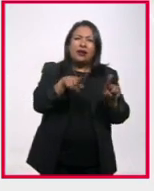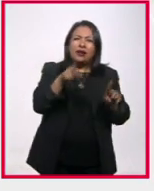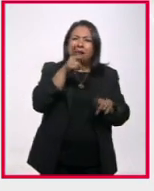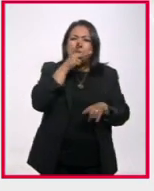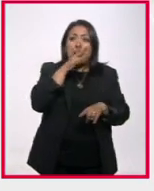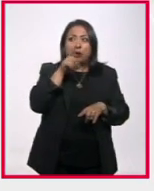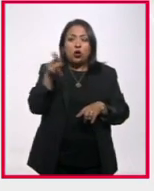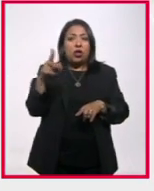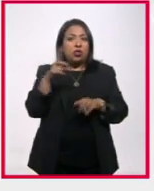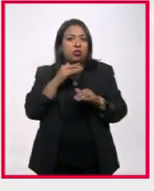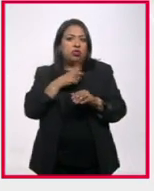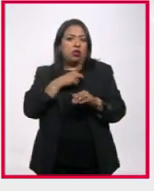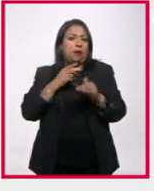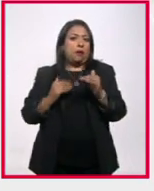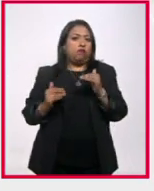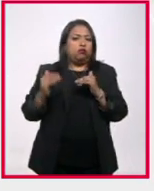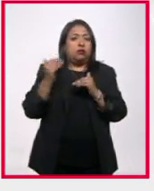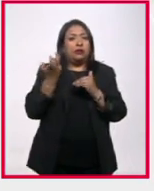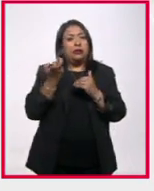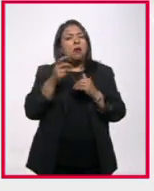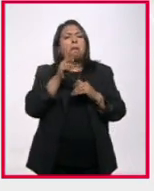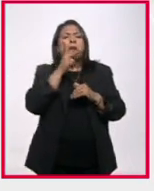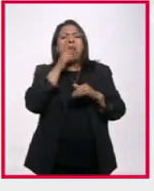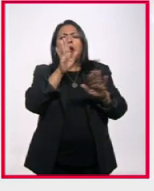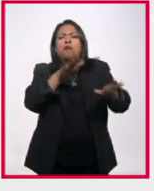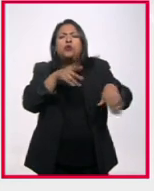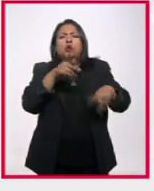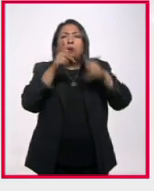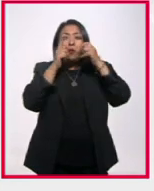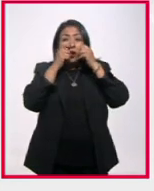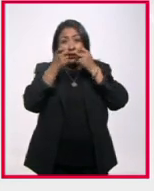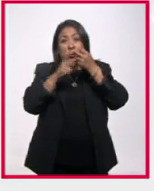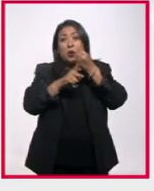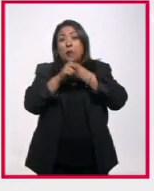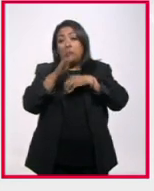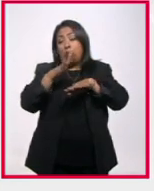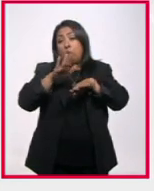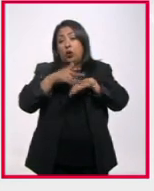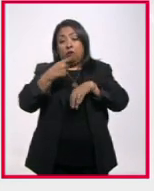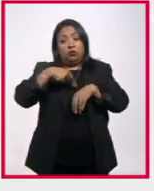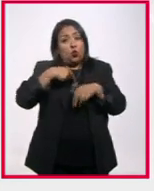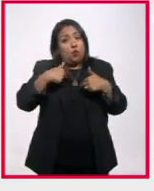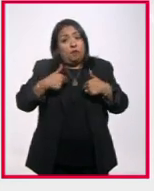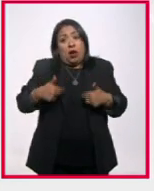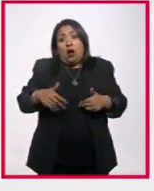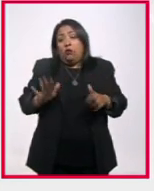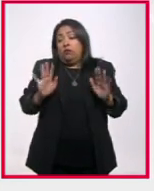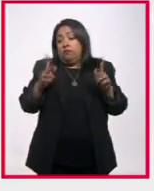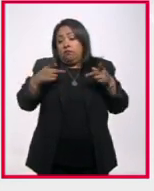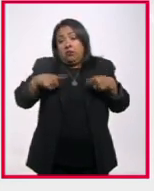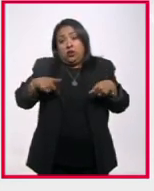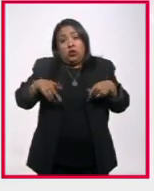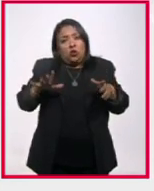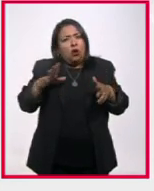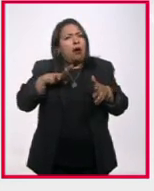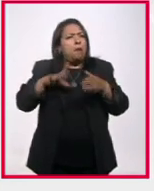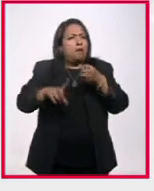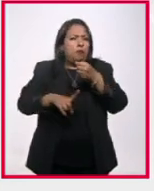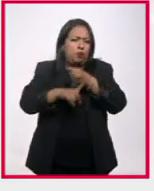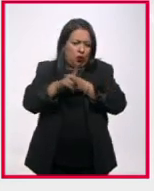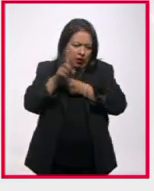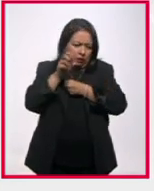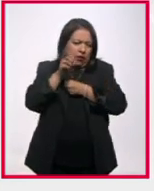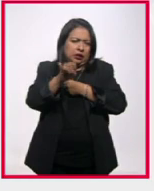es un problema, porque somos humanos y somos personas que tienen problemas